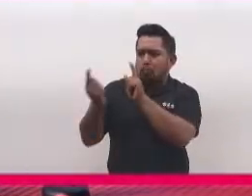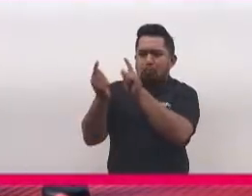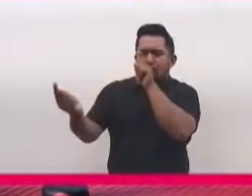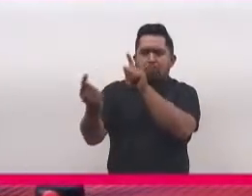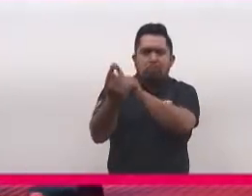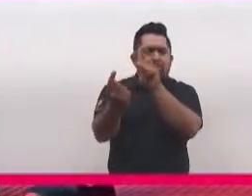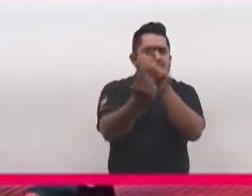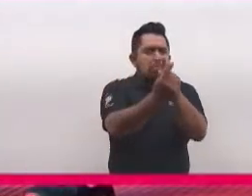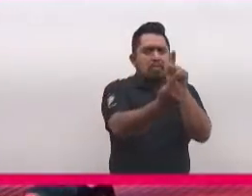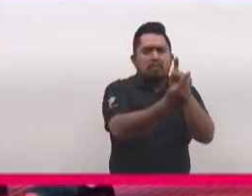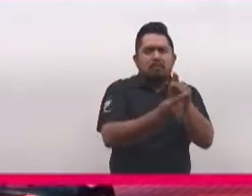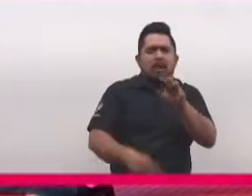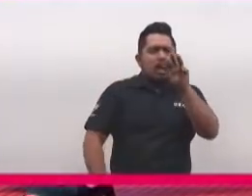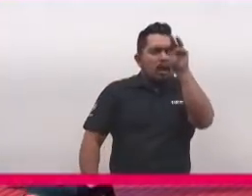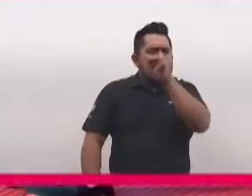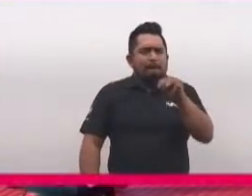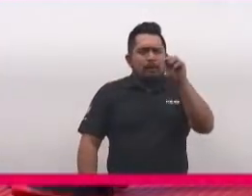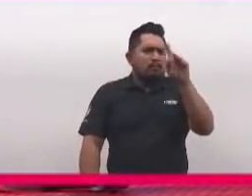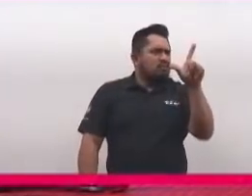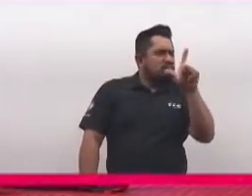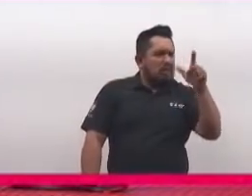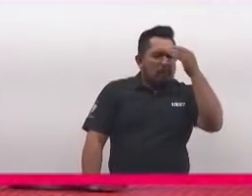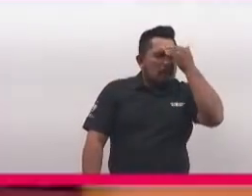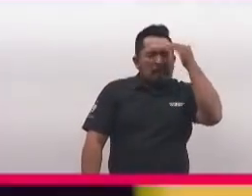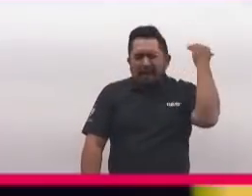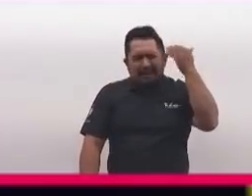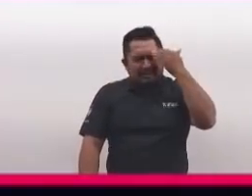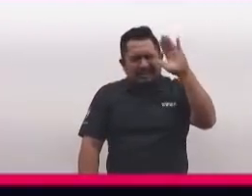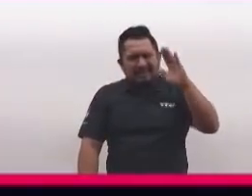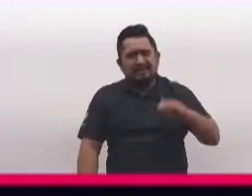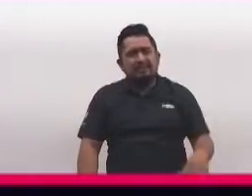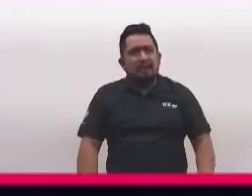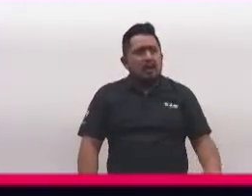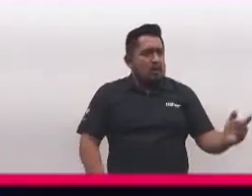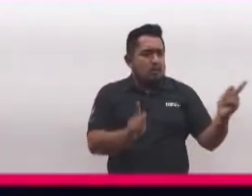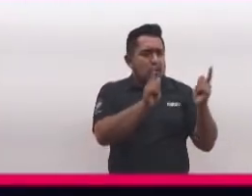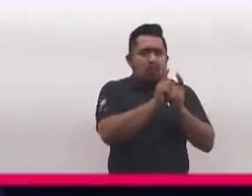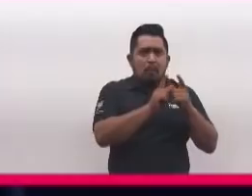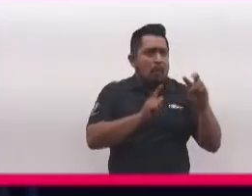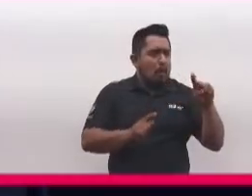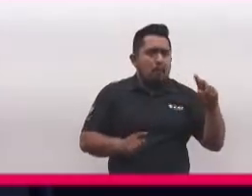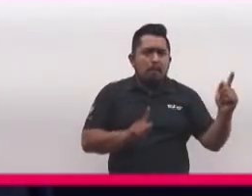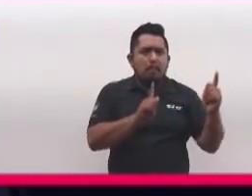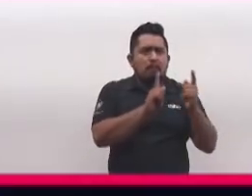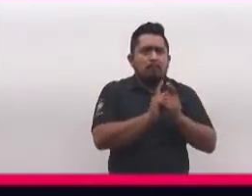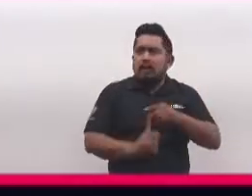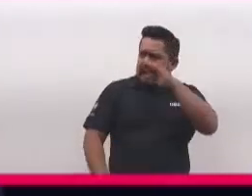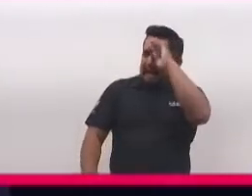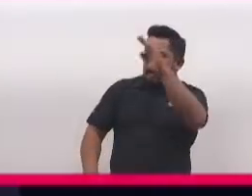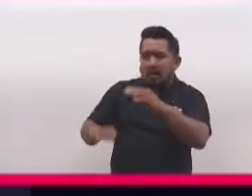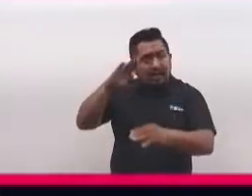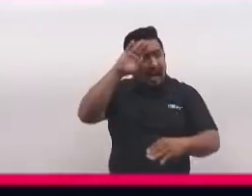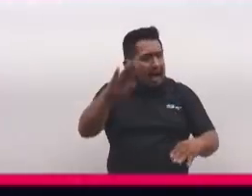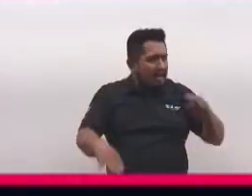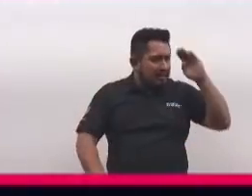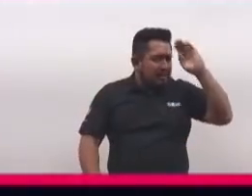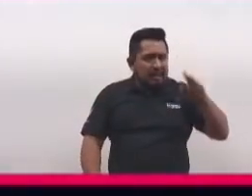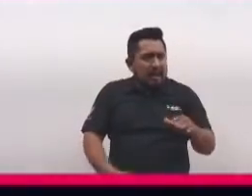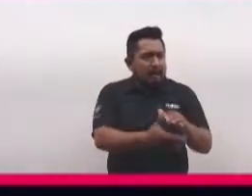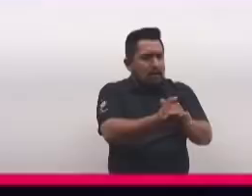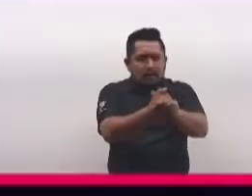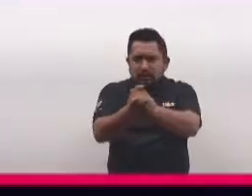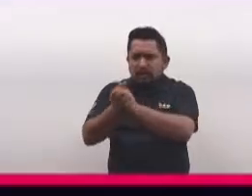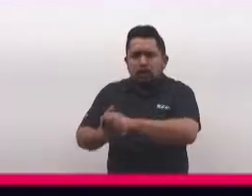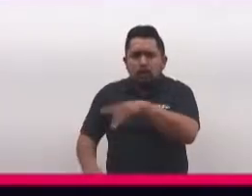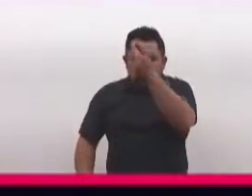el día martes contemos el primo lunes martes no me acuerdo que son amigos yo no conocía este fulano y este mengano y todos los